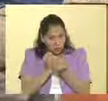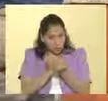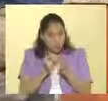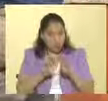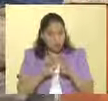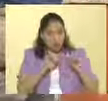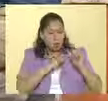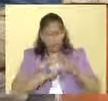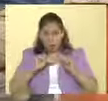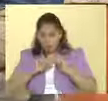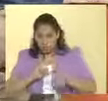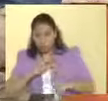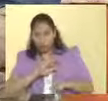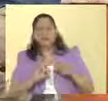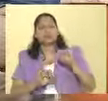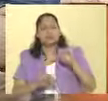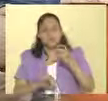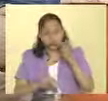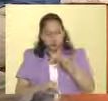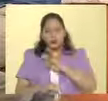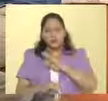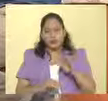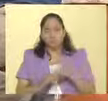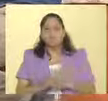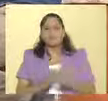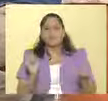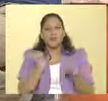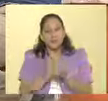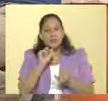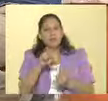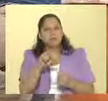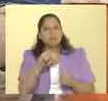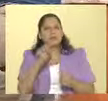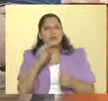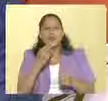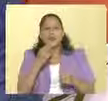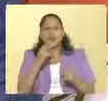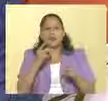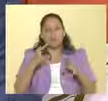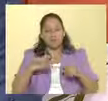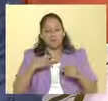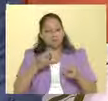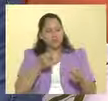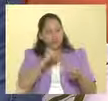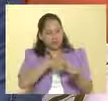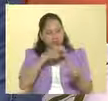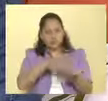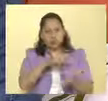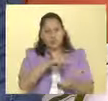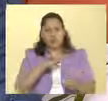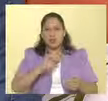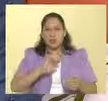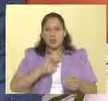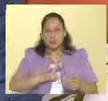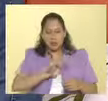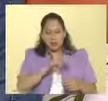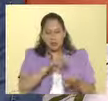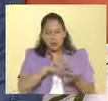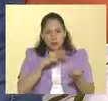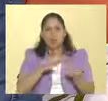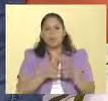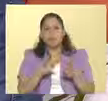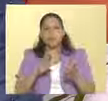de autoridad. Completamente, completamente. Y generalmente también es mucho lo que utilizan los adiestradores caninos. ¿Por qué? Porque le estamos